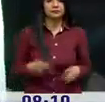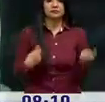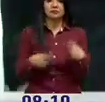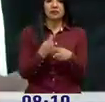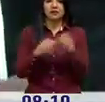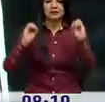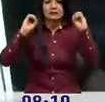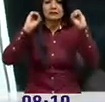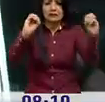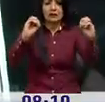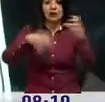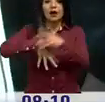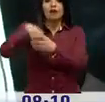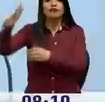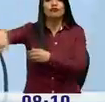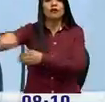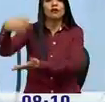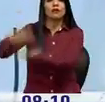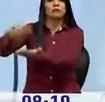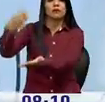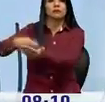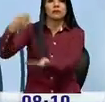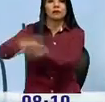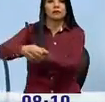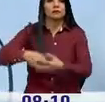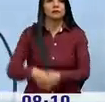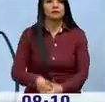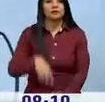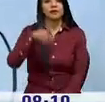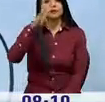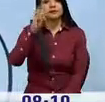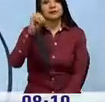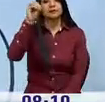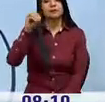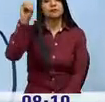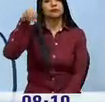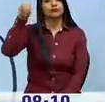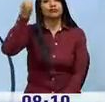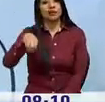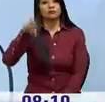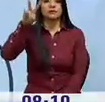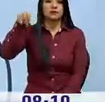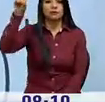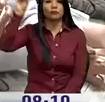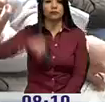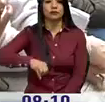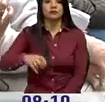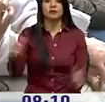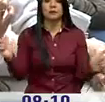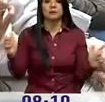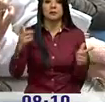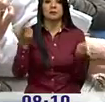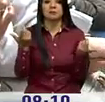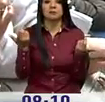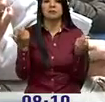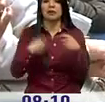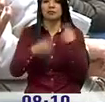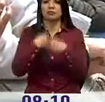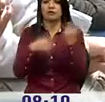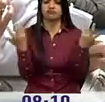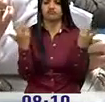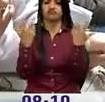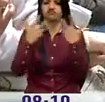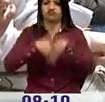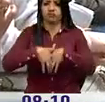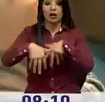nada porque todos llegan afuera a un 60 70 por ciento lo que se ha reducido tras el plantón autoridades